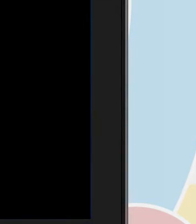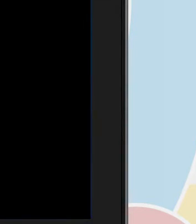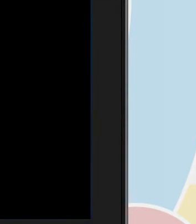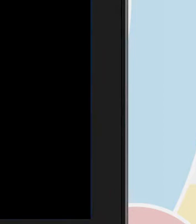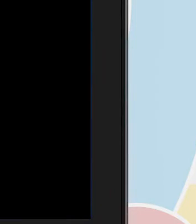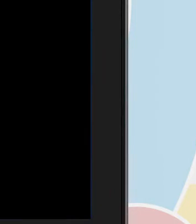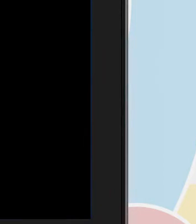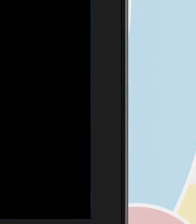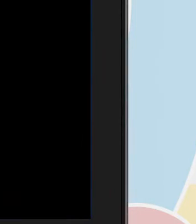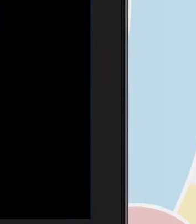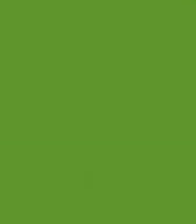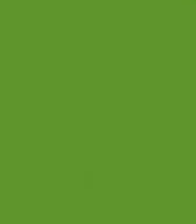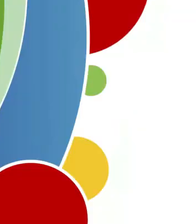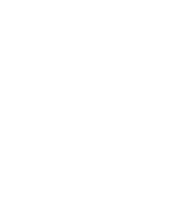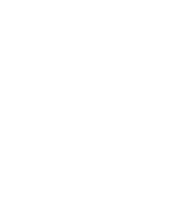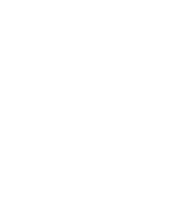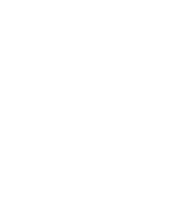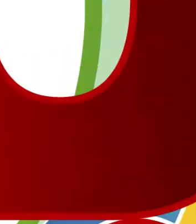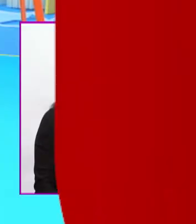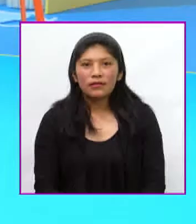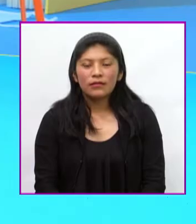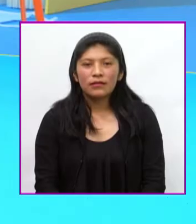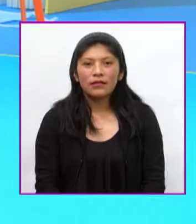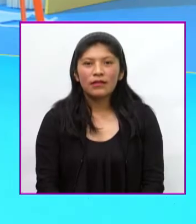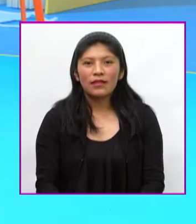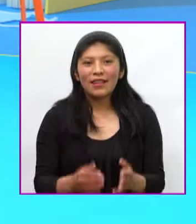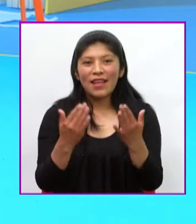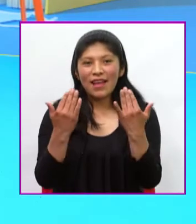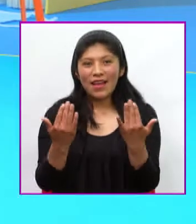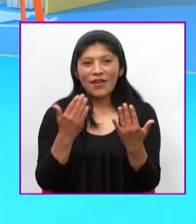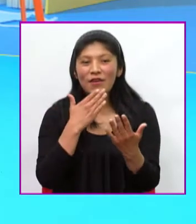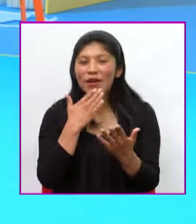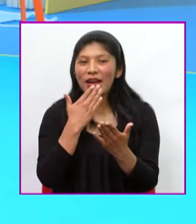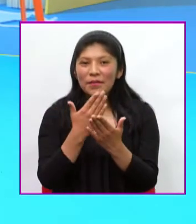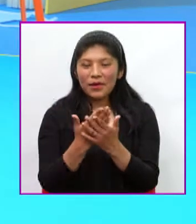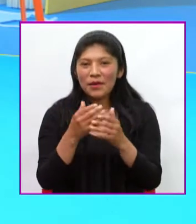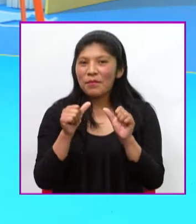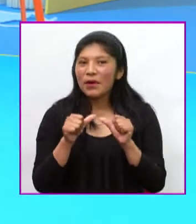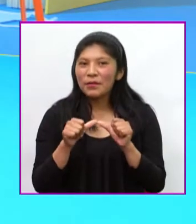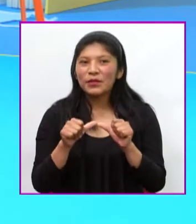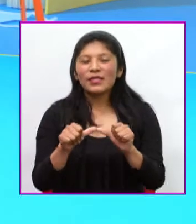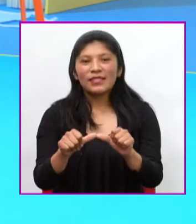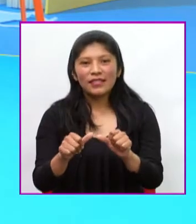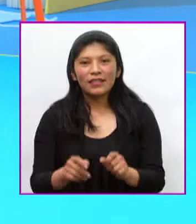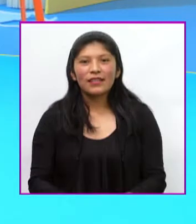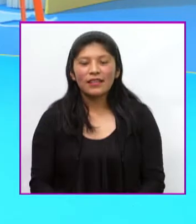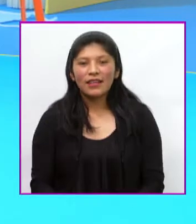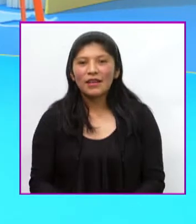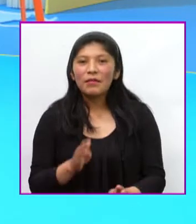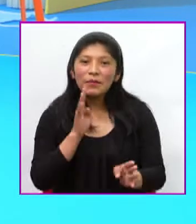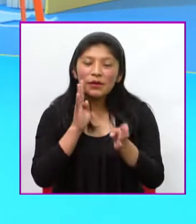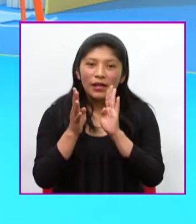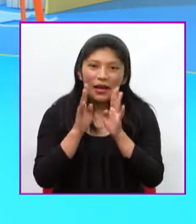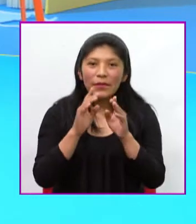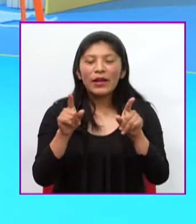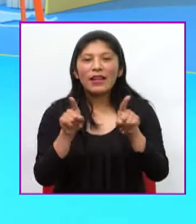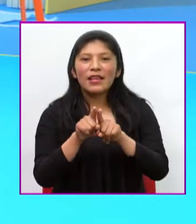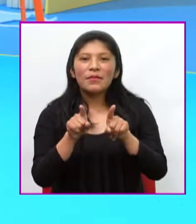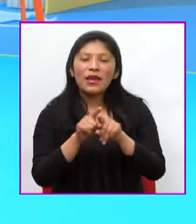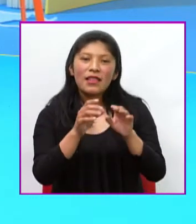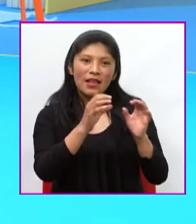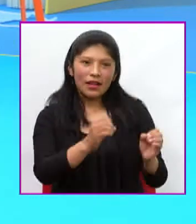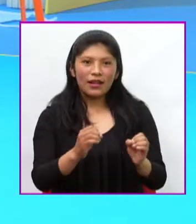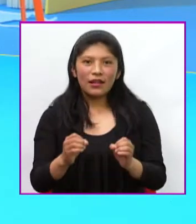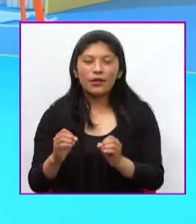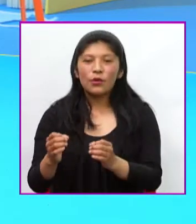trato infrahumano. Ahora bien, vamos a continuar y hablamos acerca de la